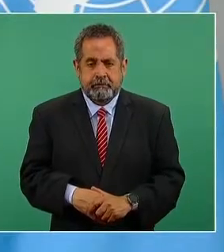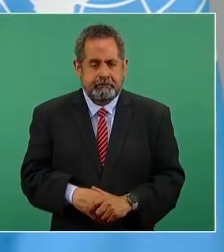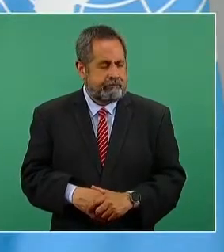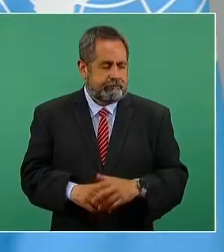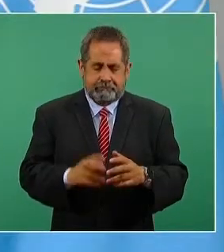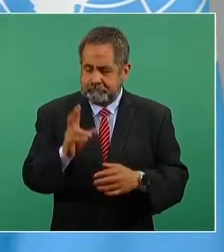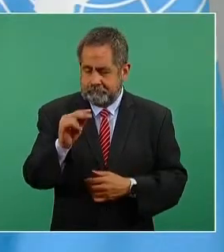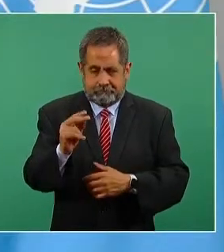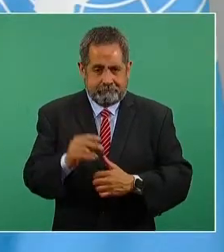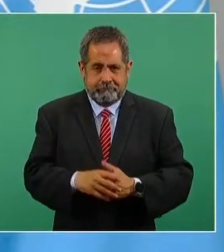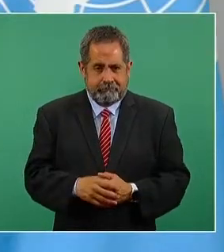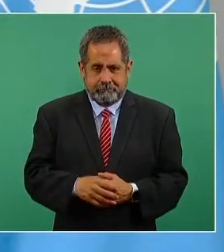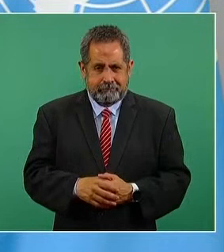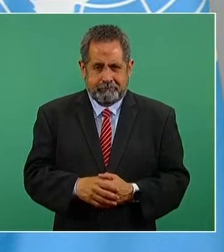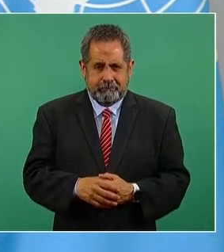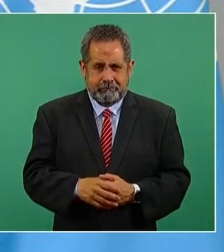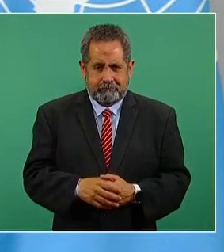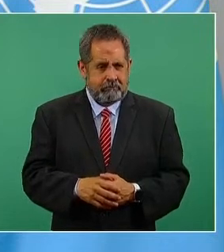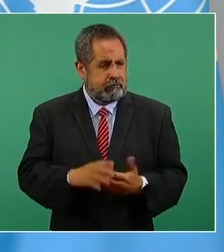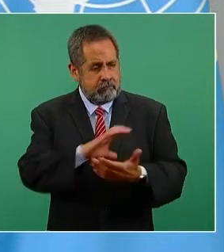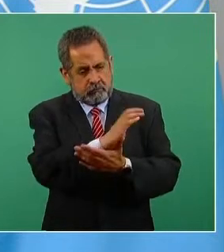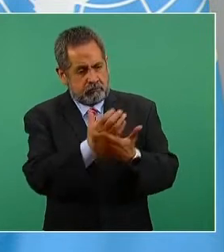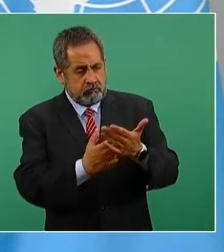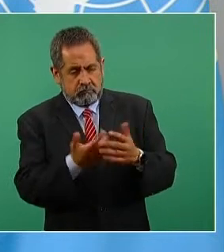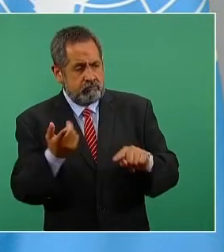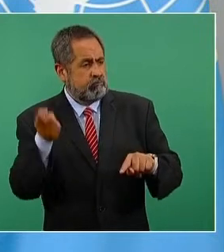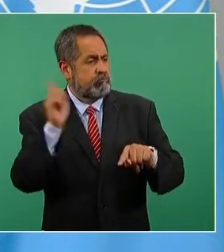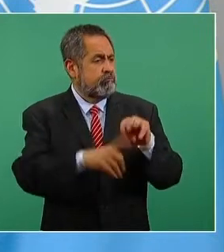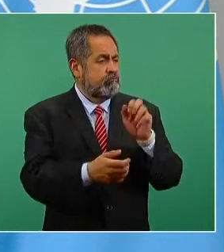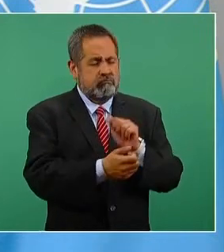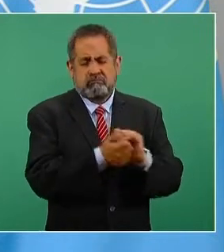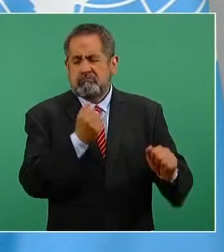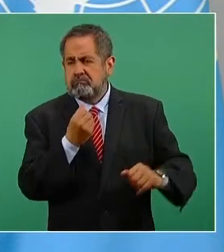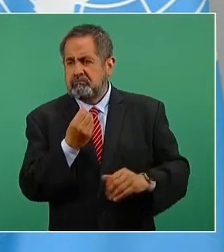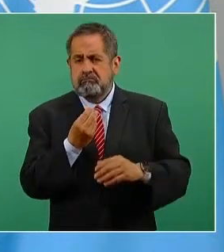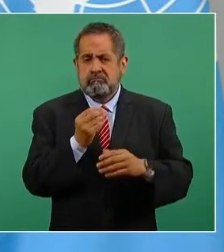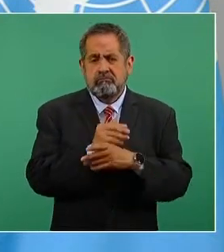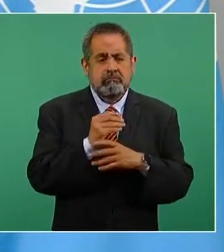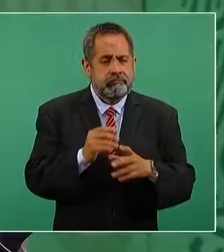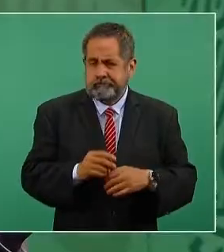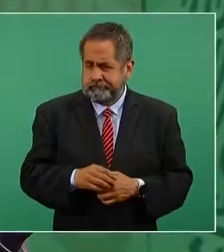No estamos revocando los contratos que entregaron